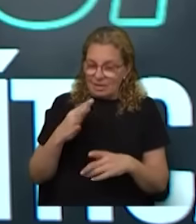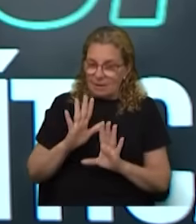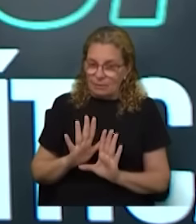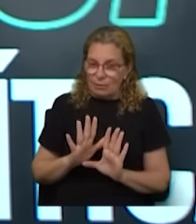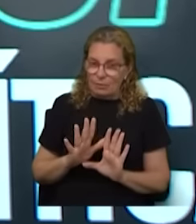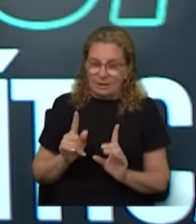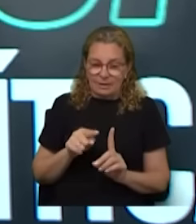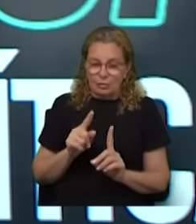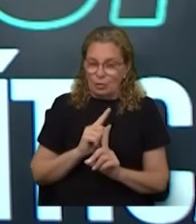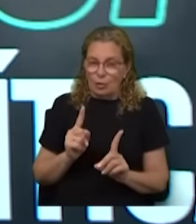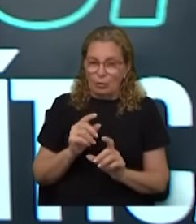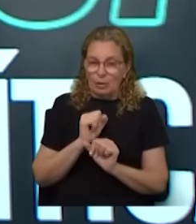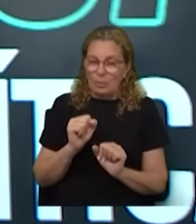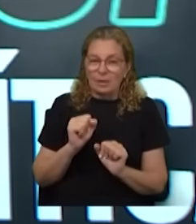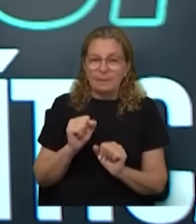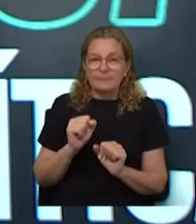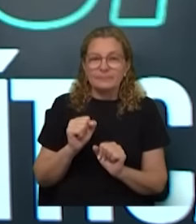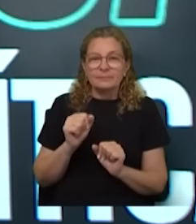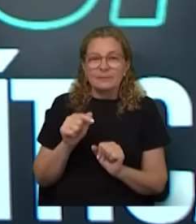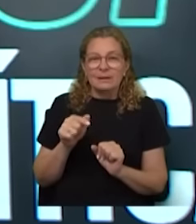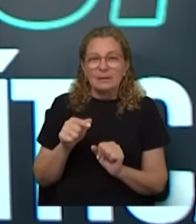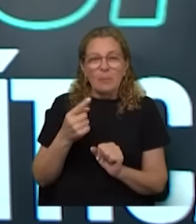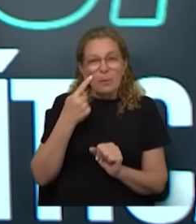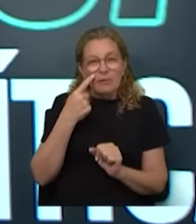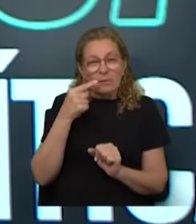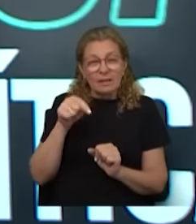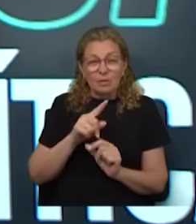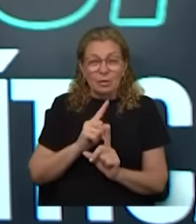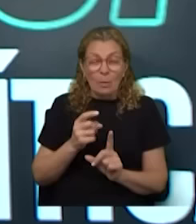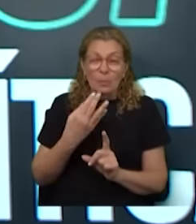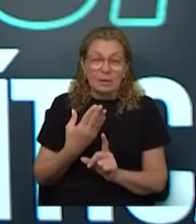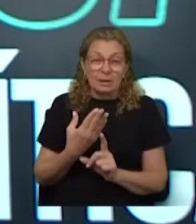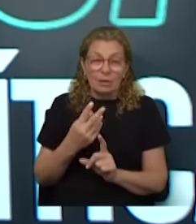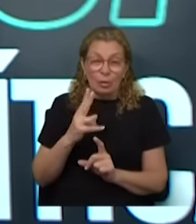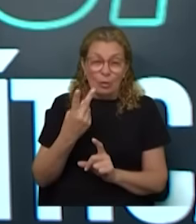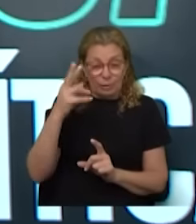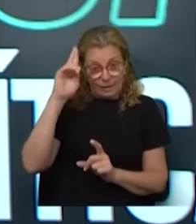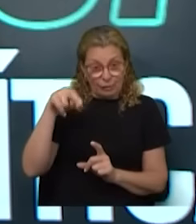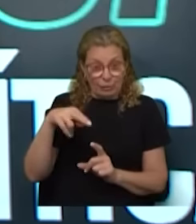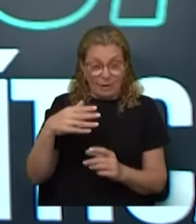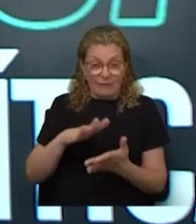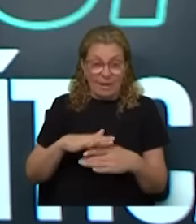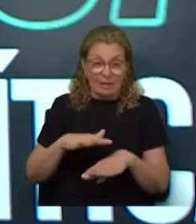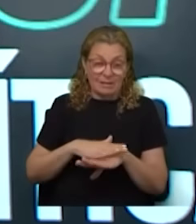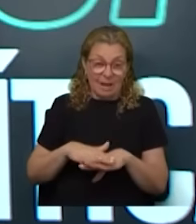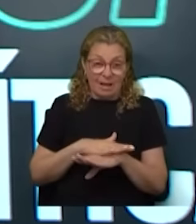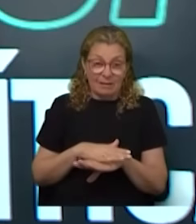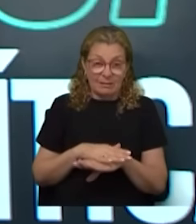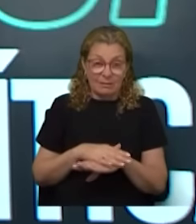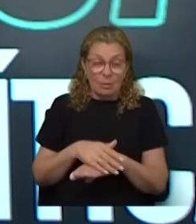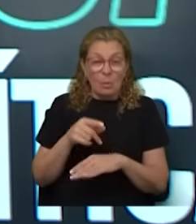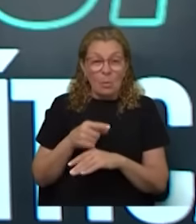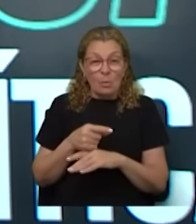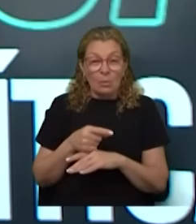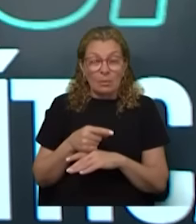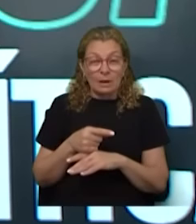rispidez este importante pero que es probable que no se dé por dos razones básicas una es que eh